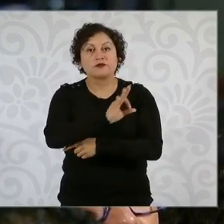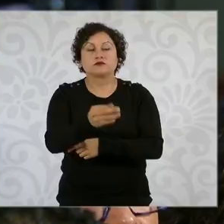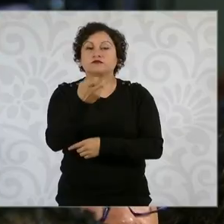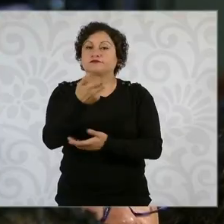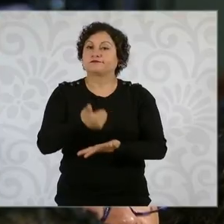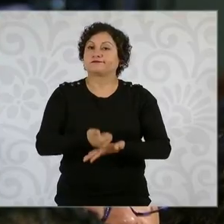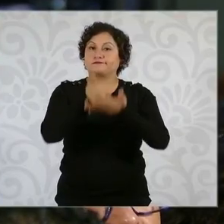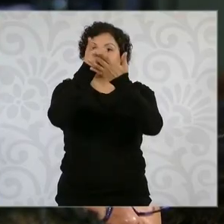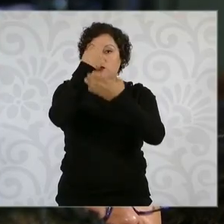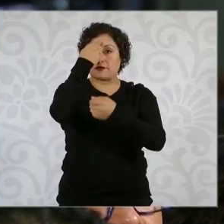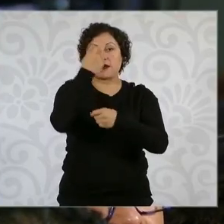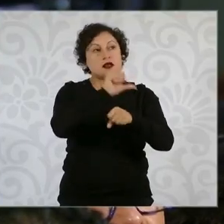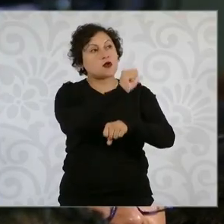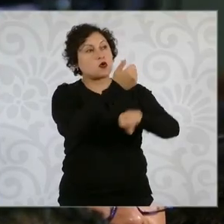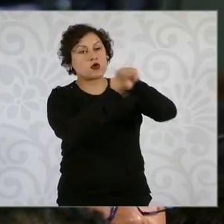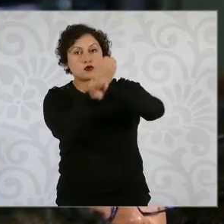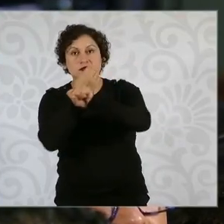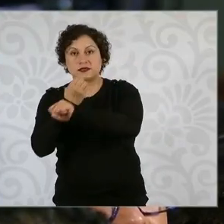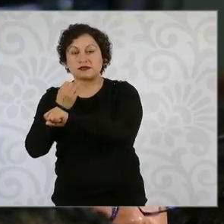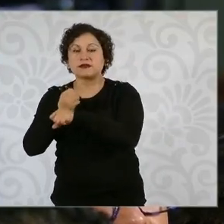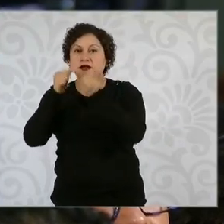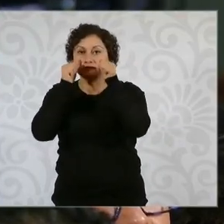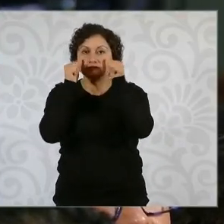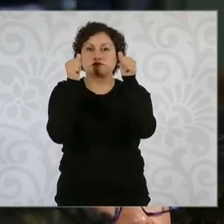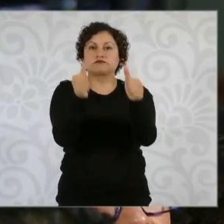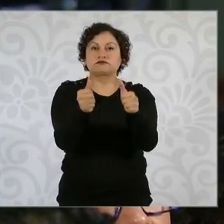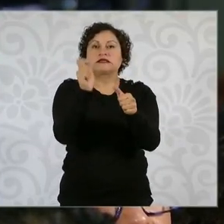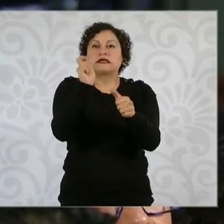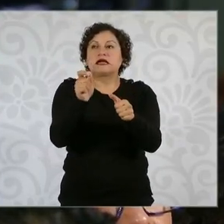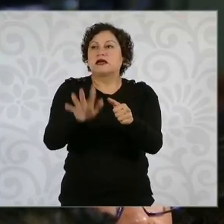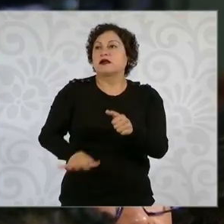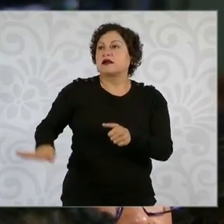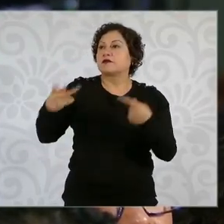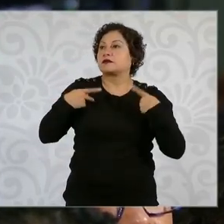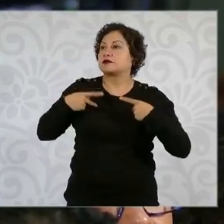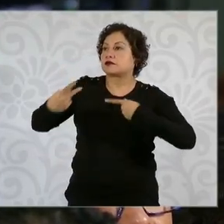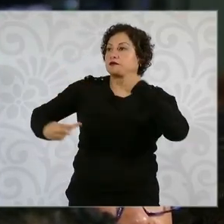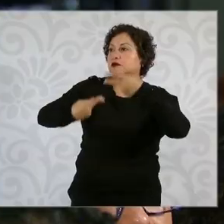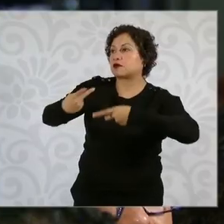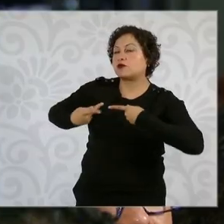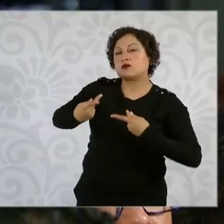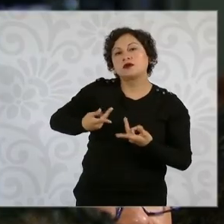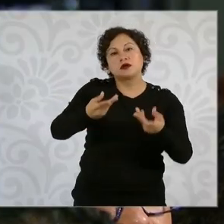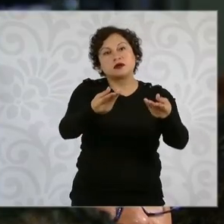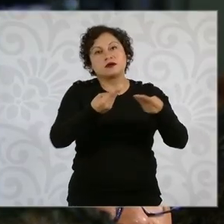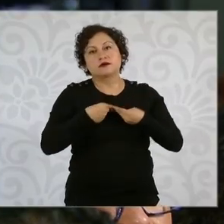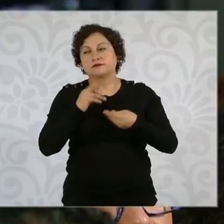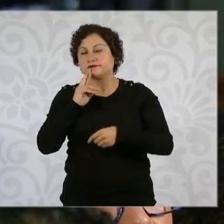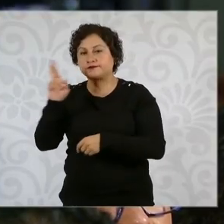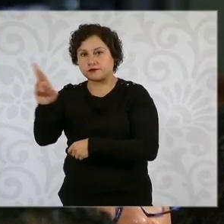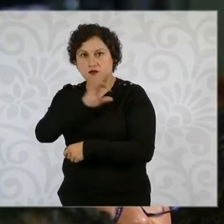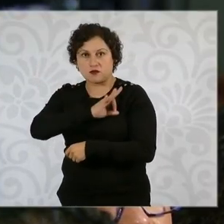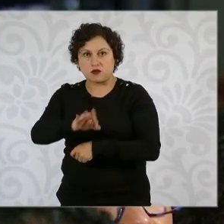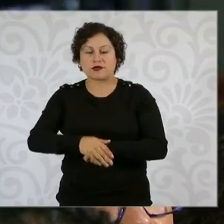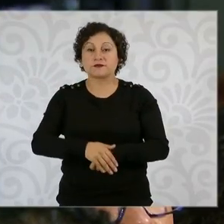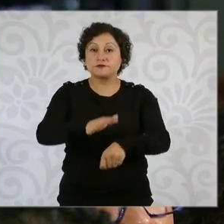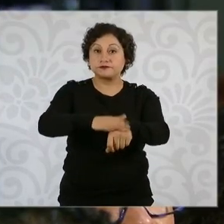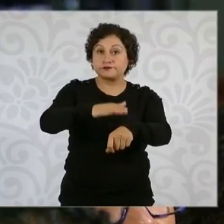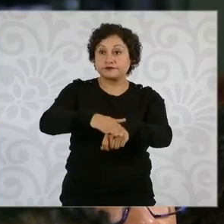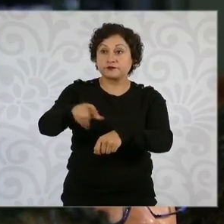dar a conocer de primera mano las inquietudes de nuestros lectores. Señora presidenta, en el estado de Veracruz se